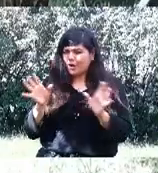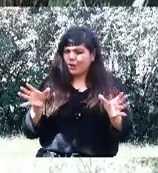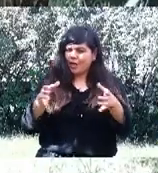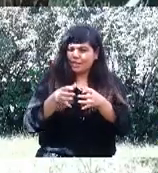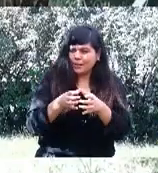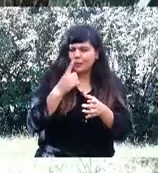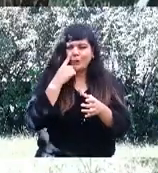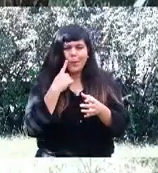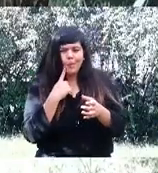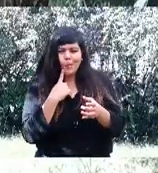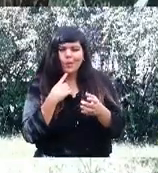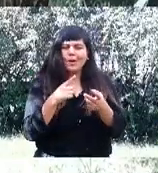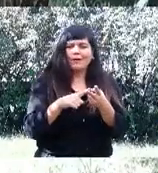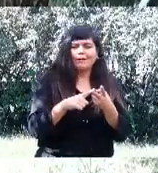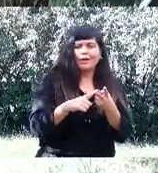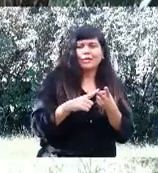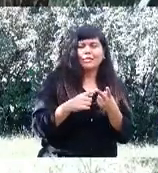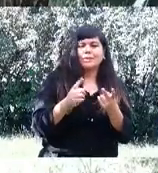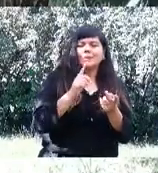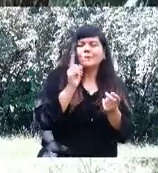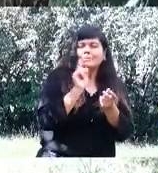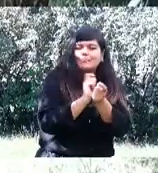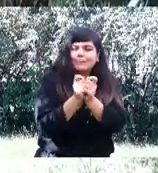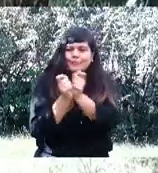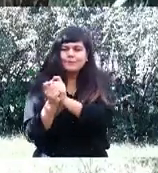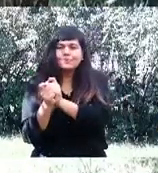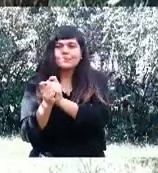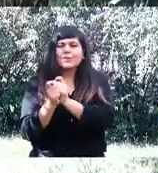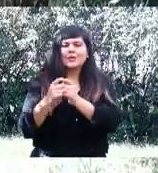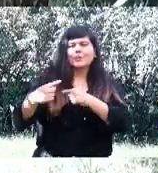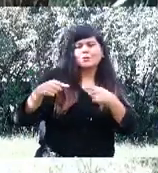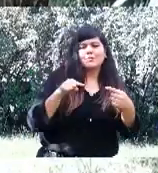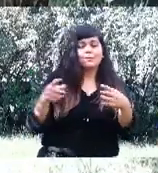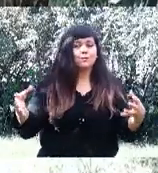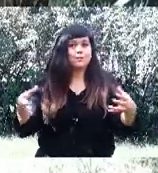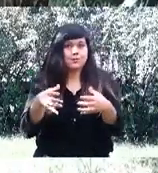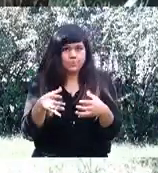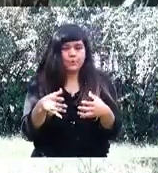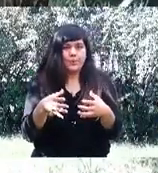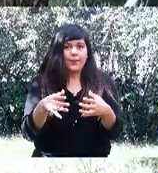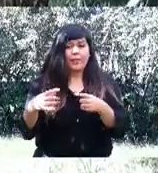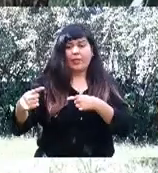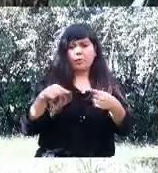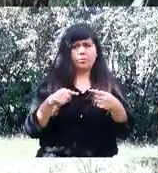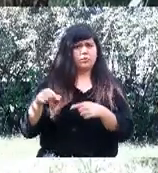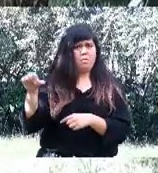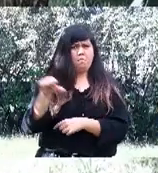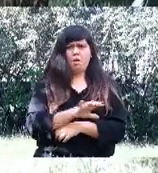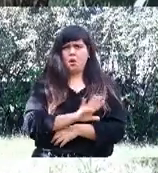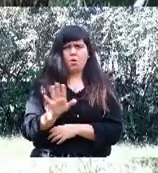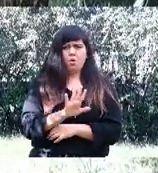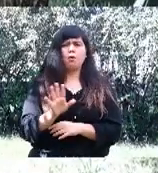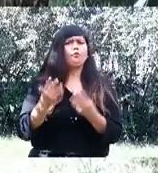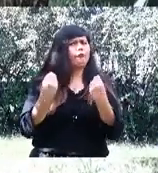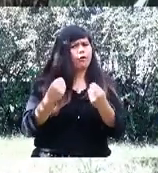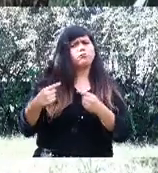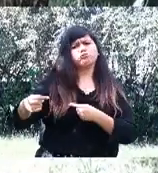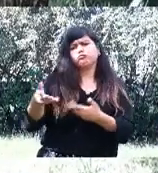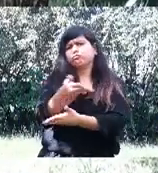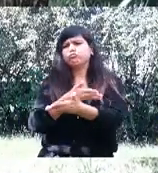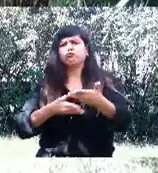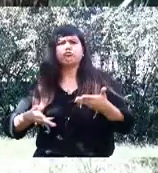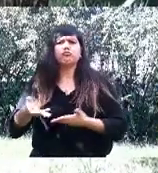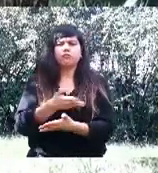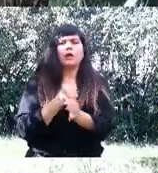testean se prueban se corrigen se discuten o sea el trabajo la discusión no es mala o sea es muy buena cuando uno